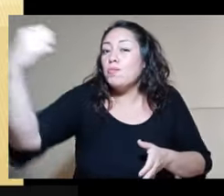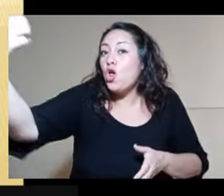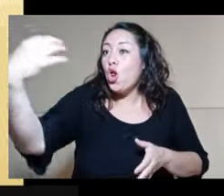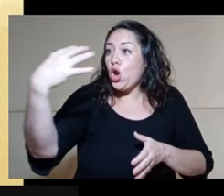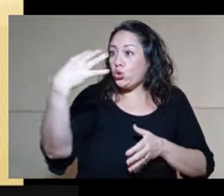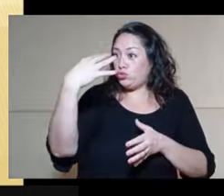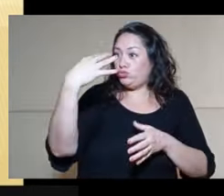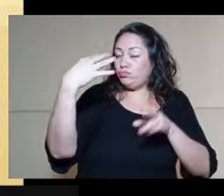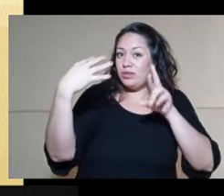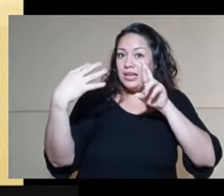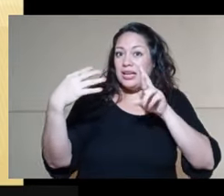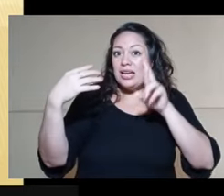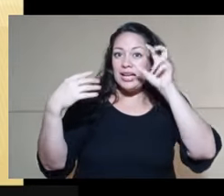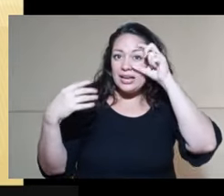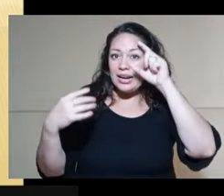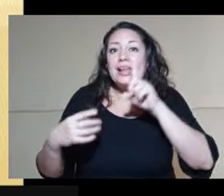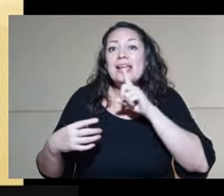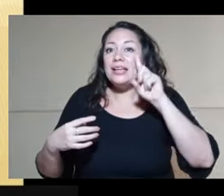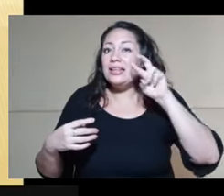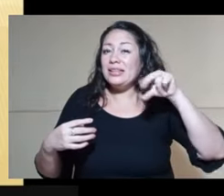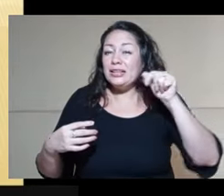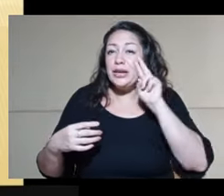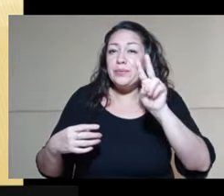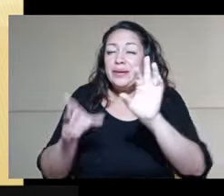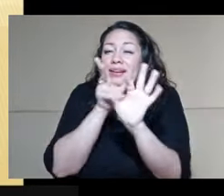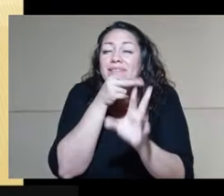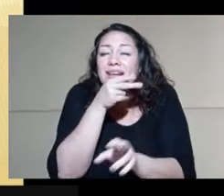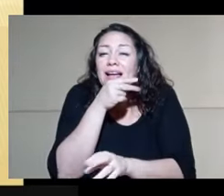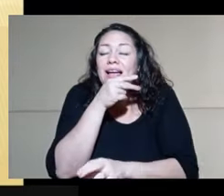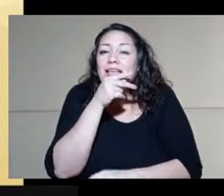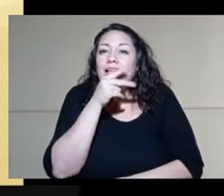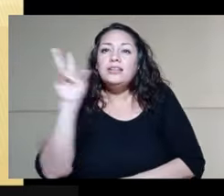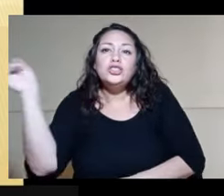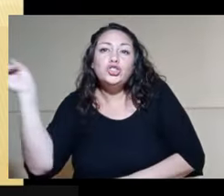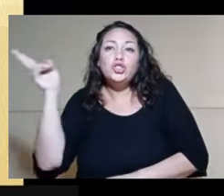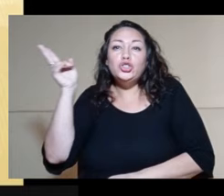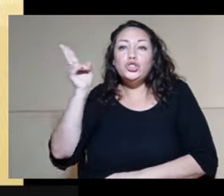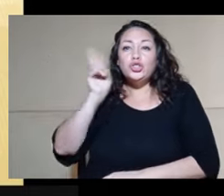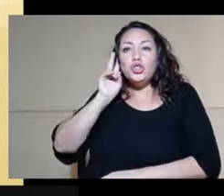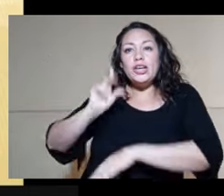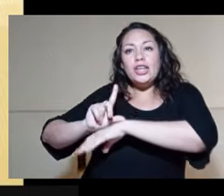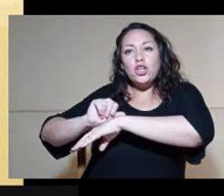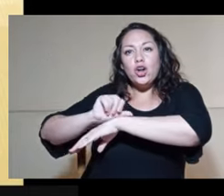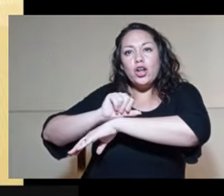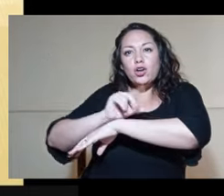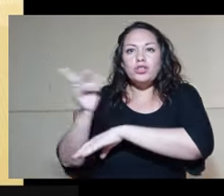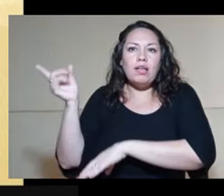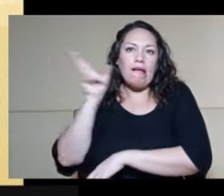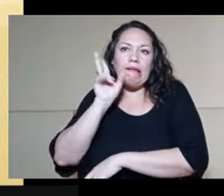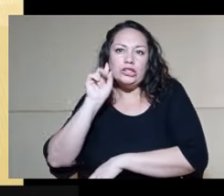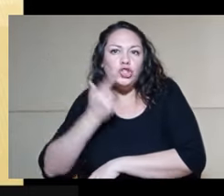Si no hay una luz que estimule la retina, no va a haber visión. Si no hay una onda sonora que estimule el órgano de Corti, no va a haber